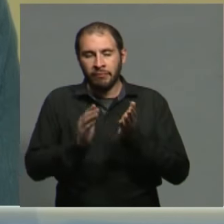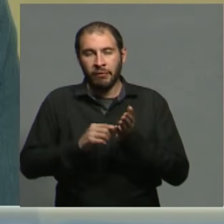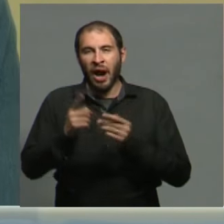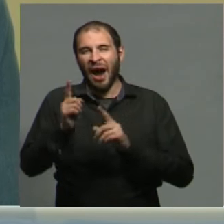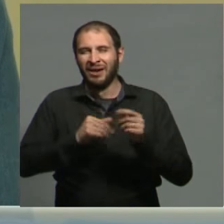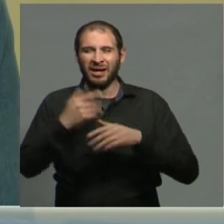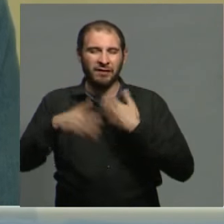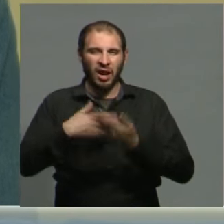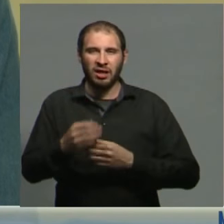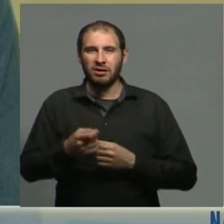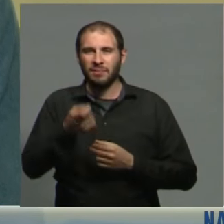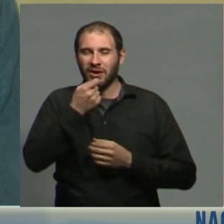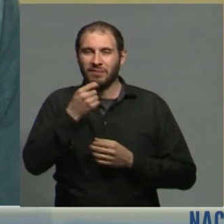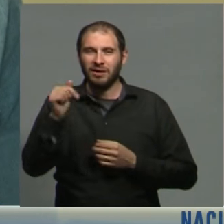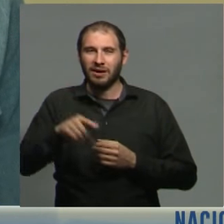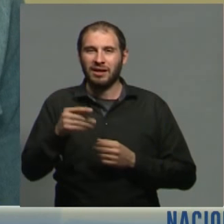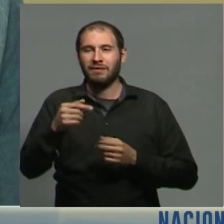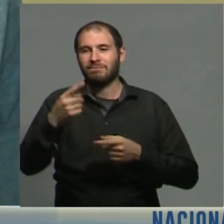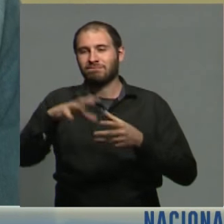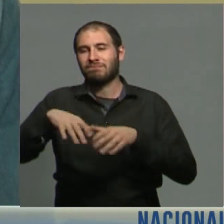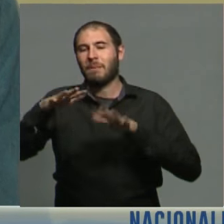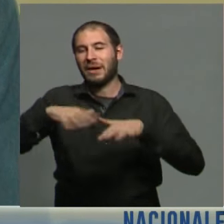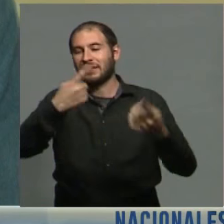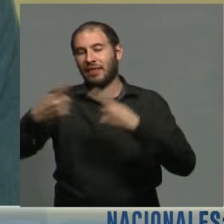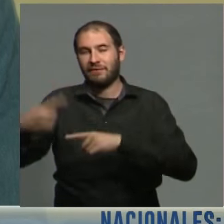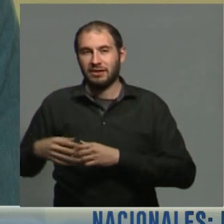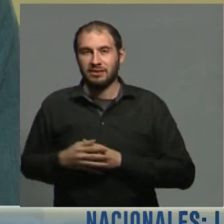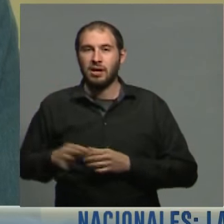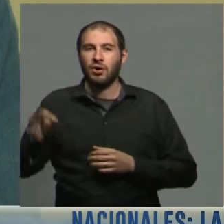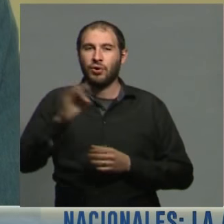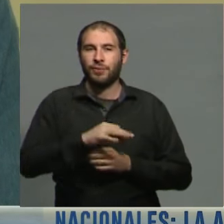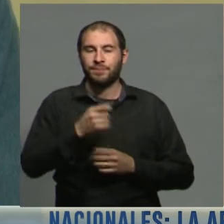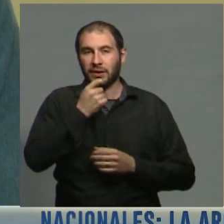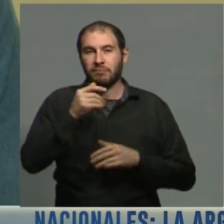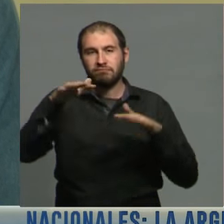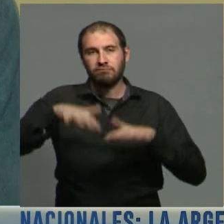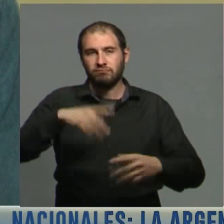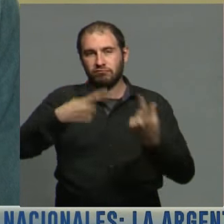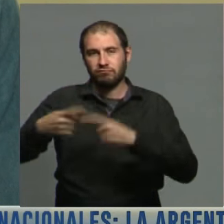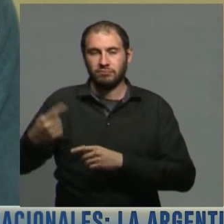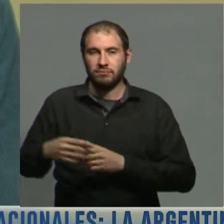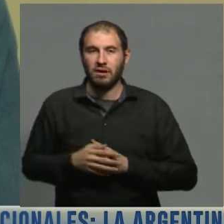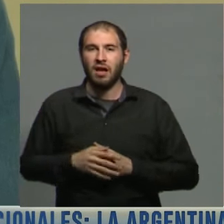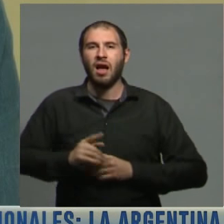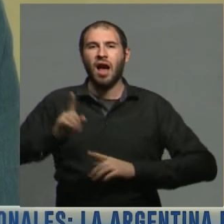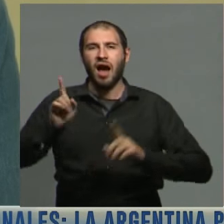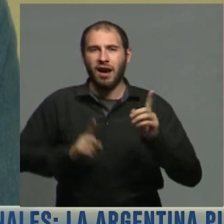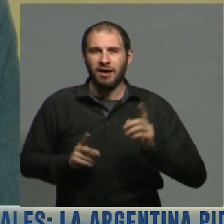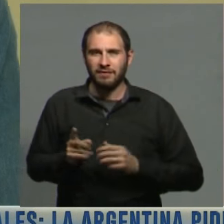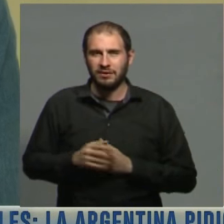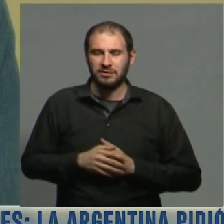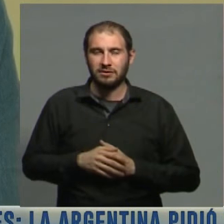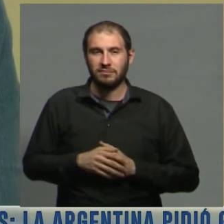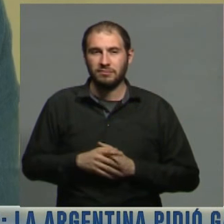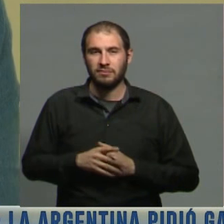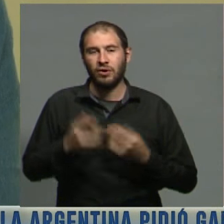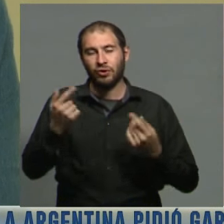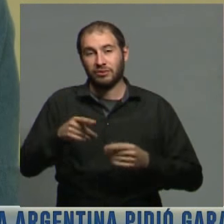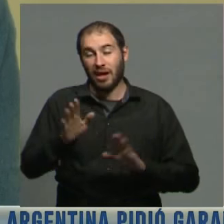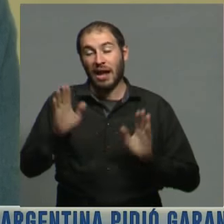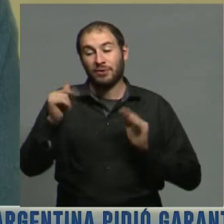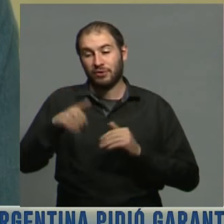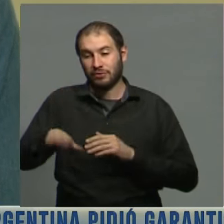ahí violentos, como los que hemos visto en las diferentes marchas o las diferentes manifestaciones, que por ahí eso es lo que podría llegar a